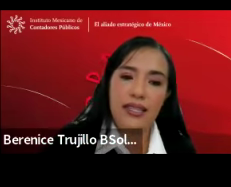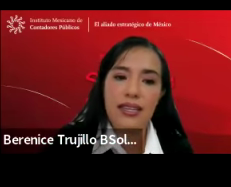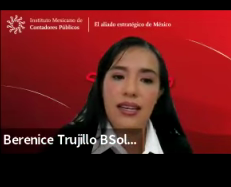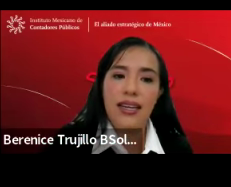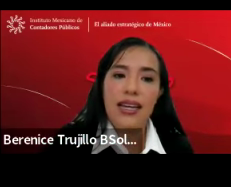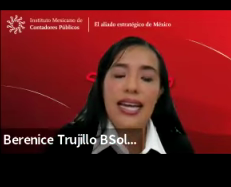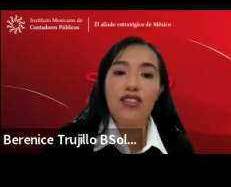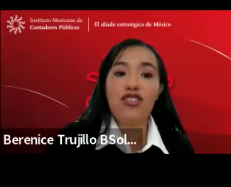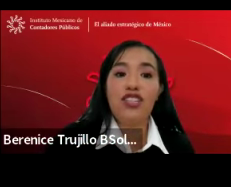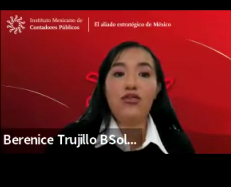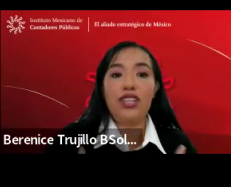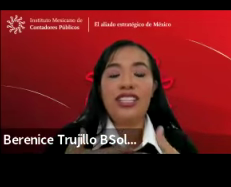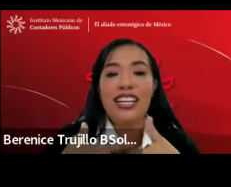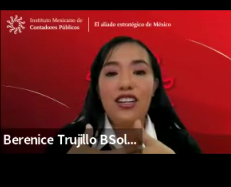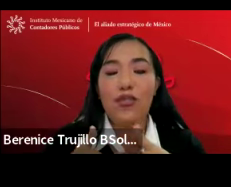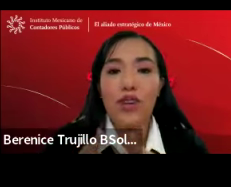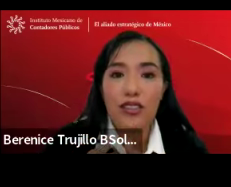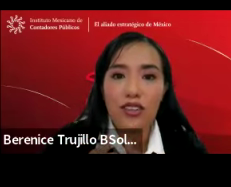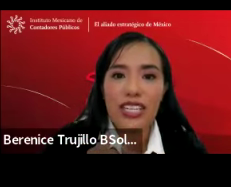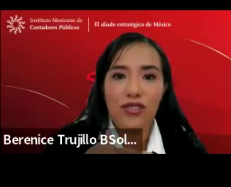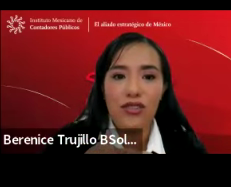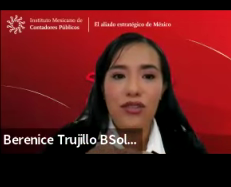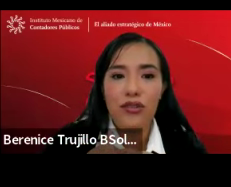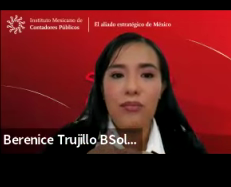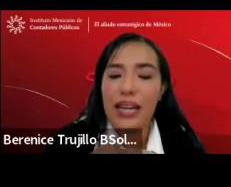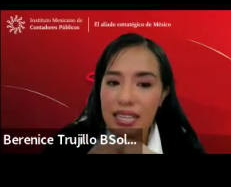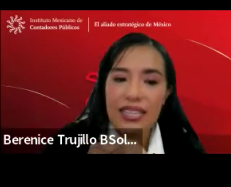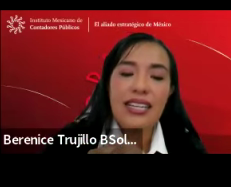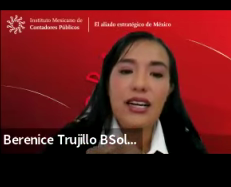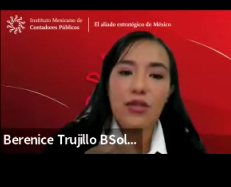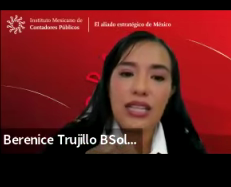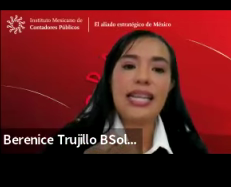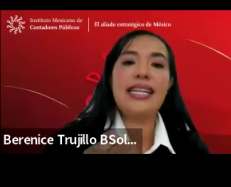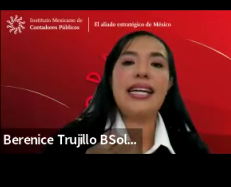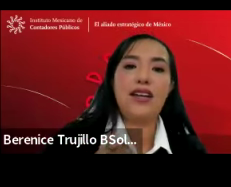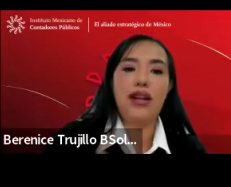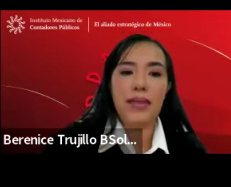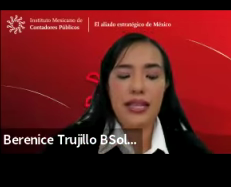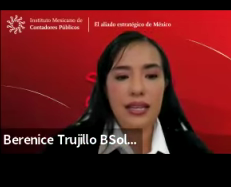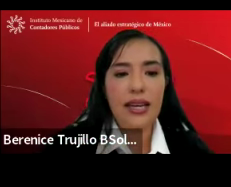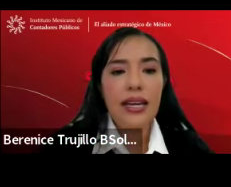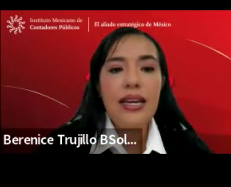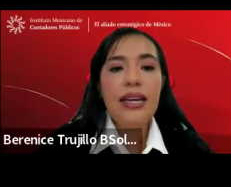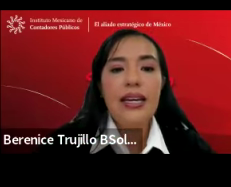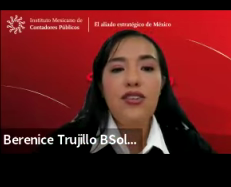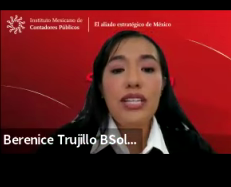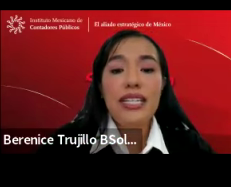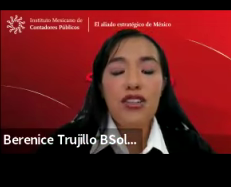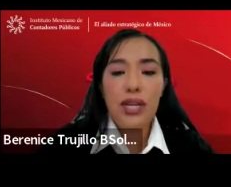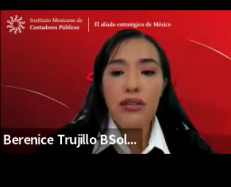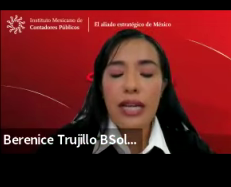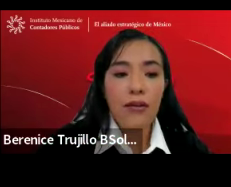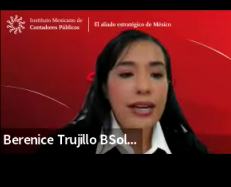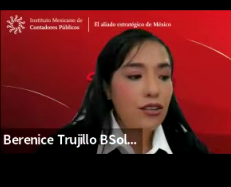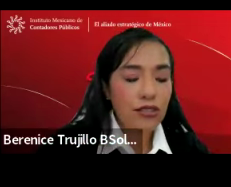sus donantes. Entonces, si ustedes salen como alto riesgo, van a tener que auditarse anualmente. Yo